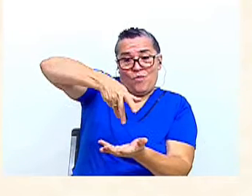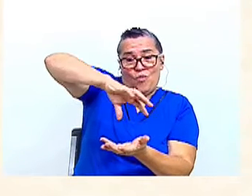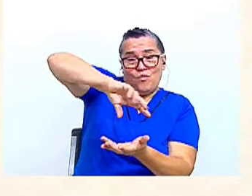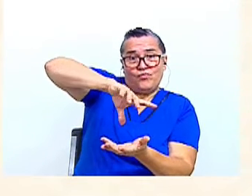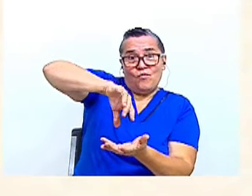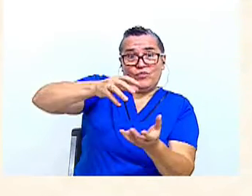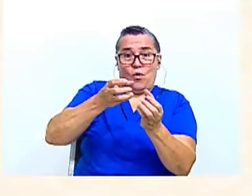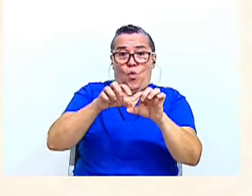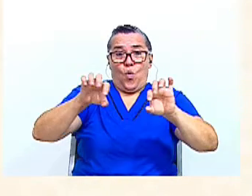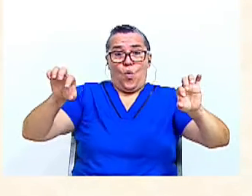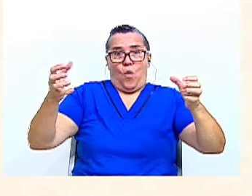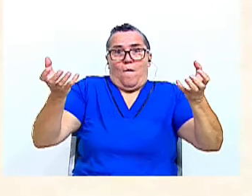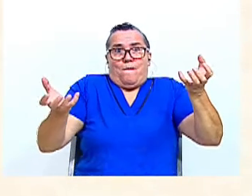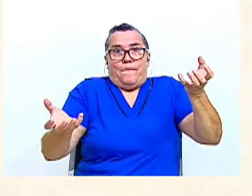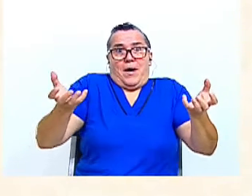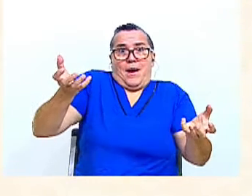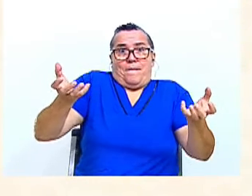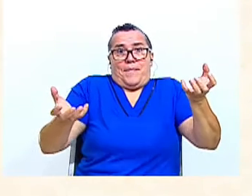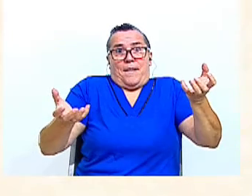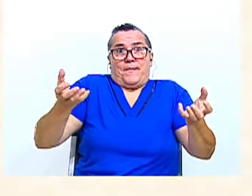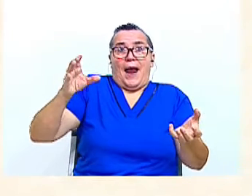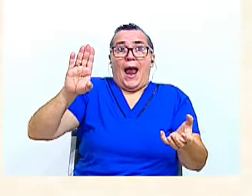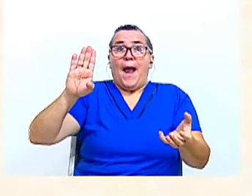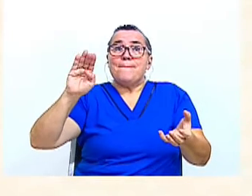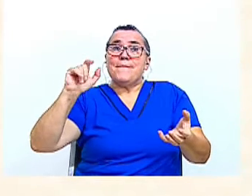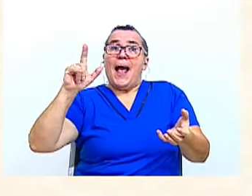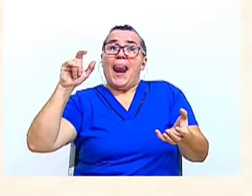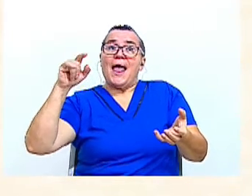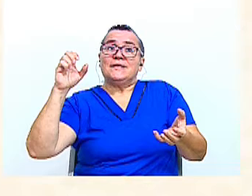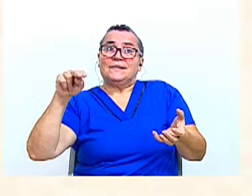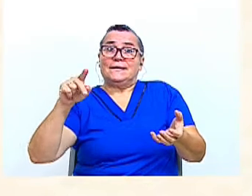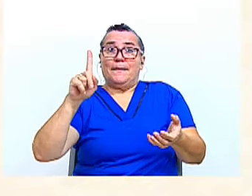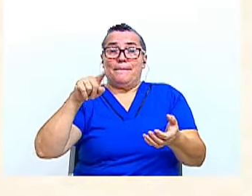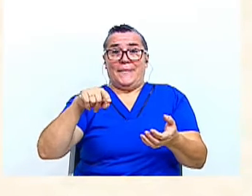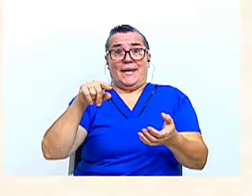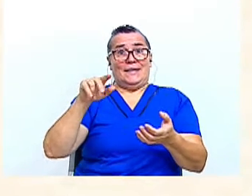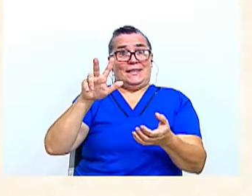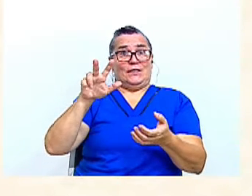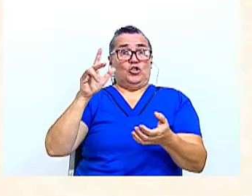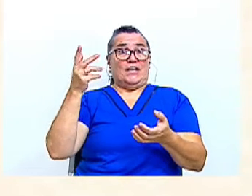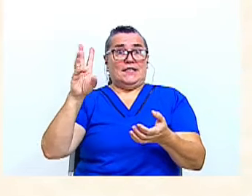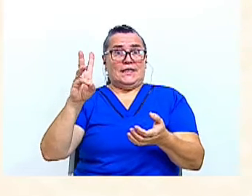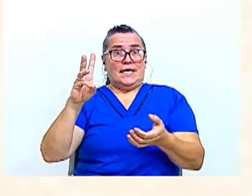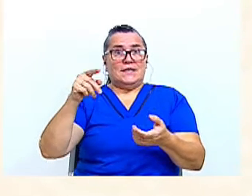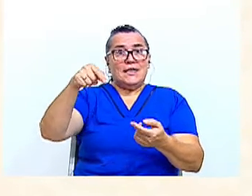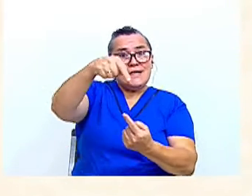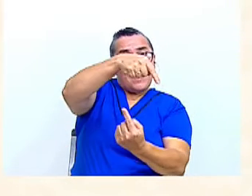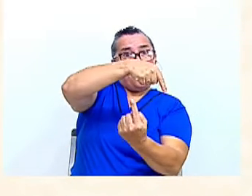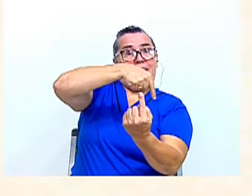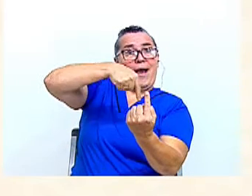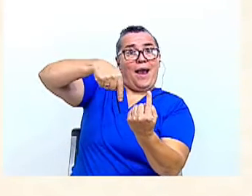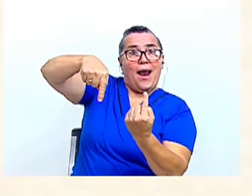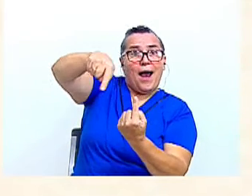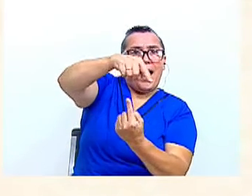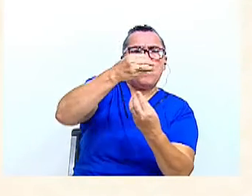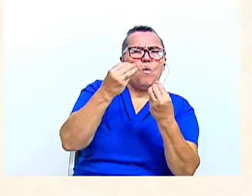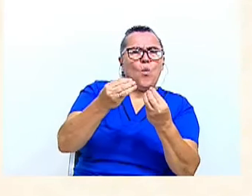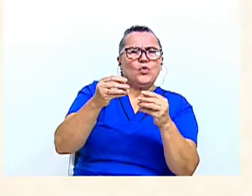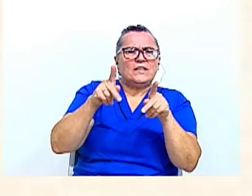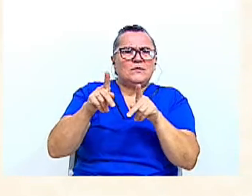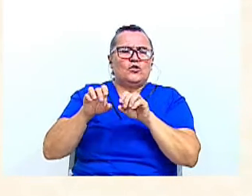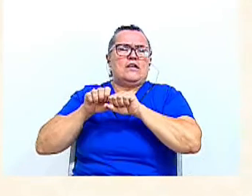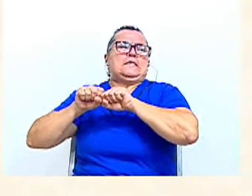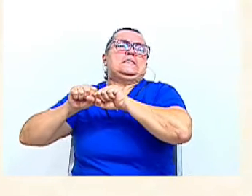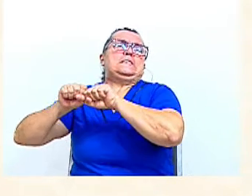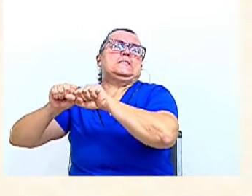el 1626 necesitaba girar y para eso utilizaban la fuerza de muchos hombres y mujeres que